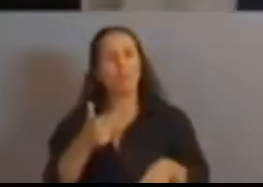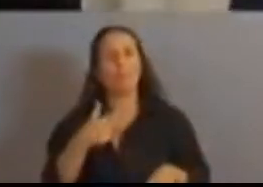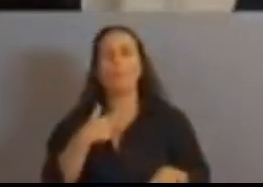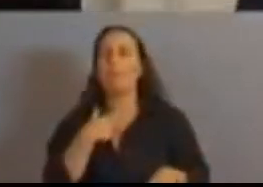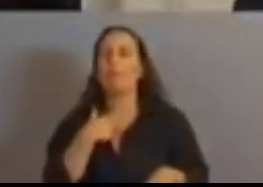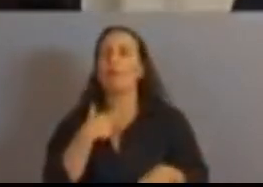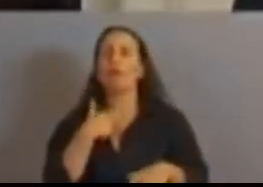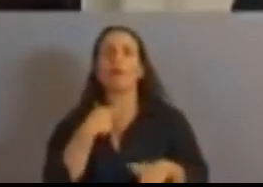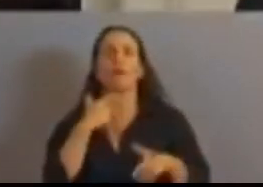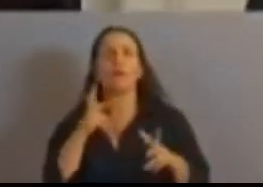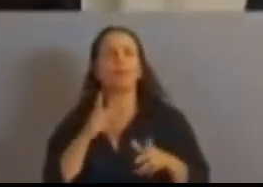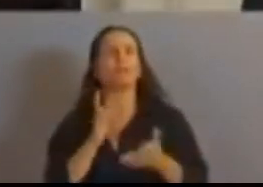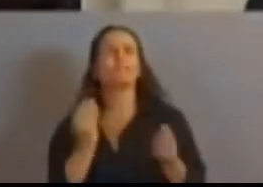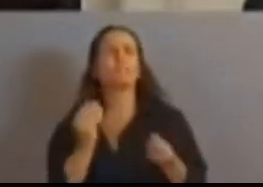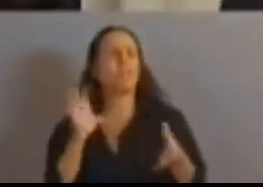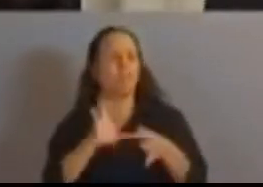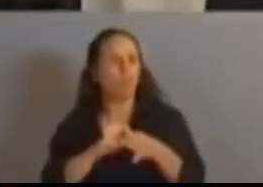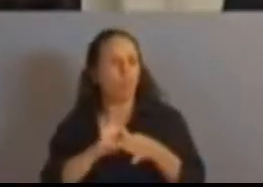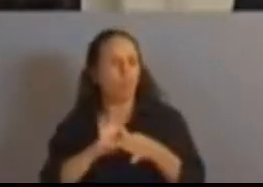quiero decirles que